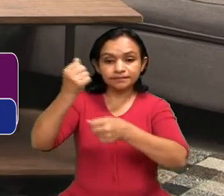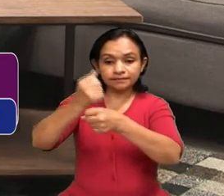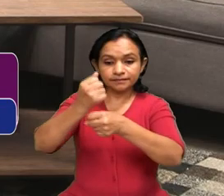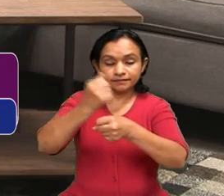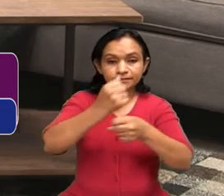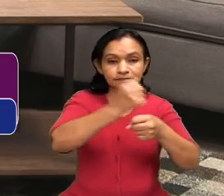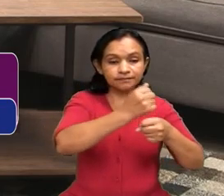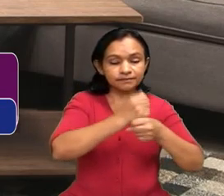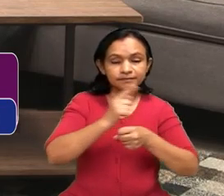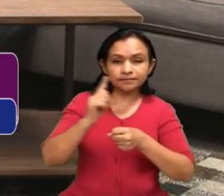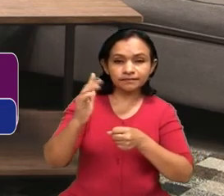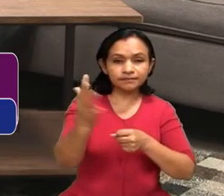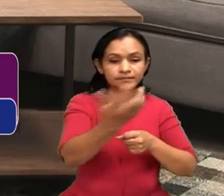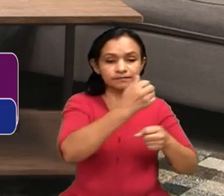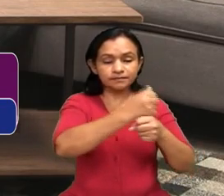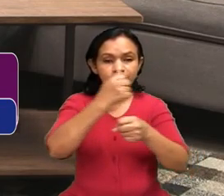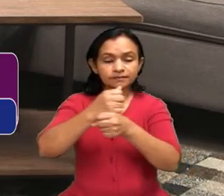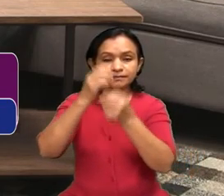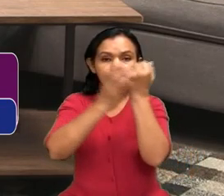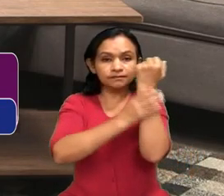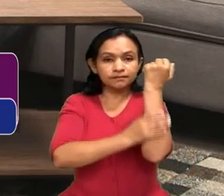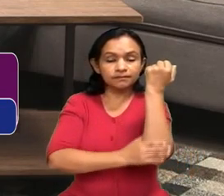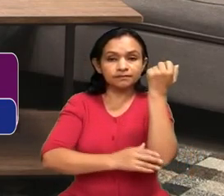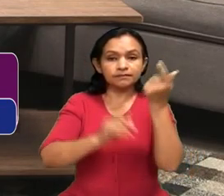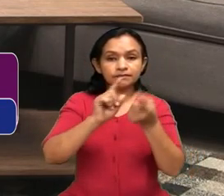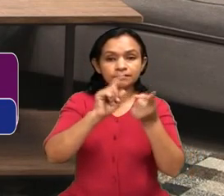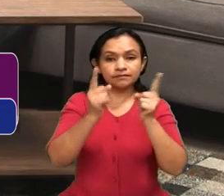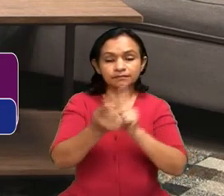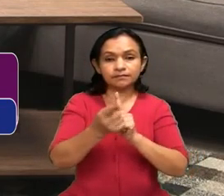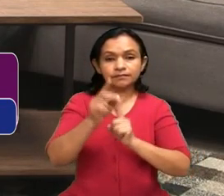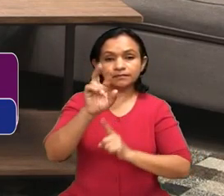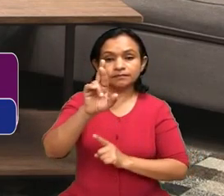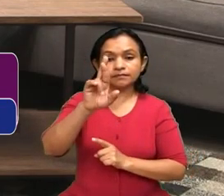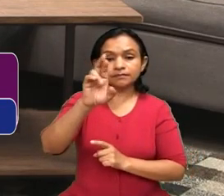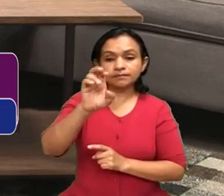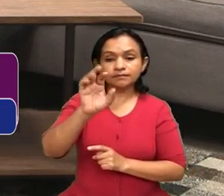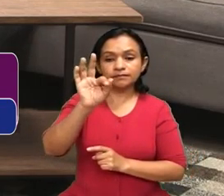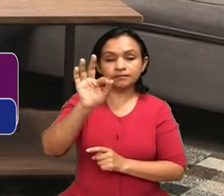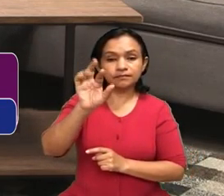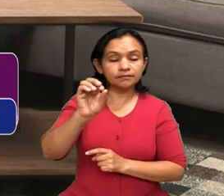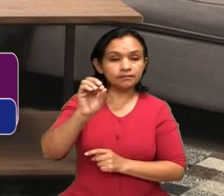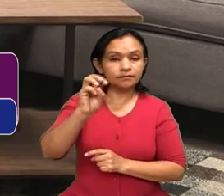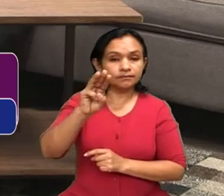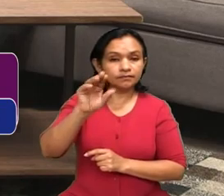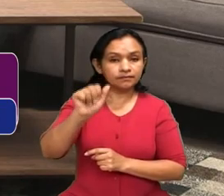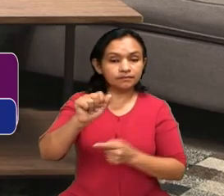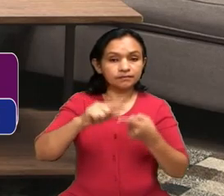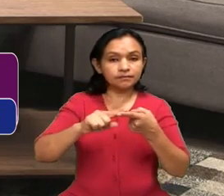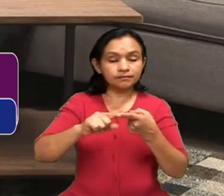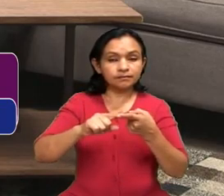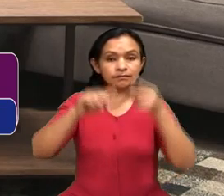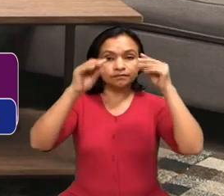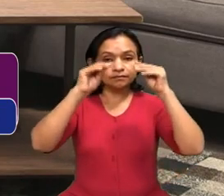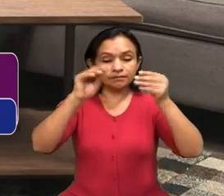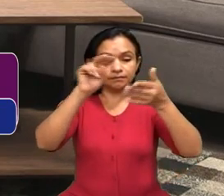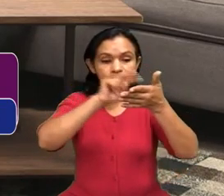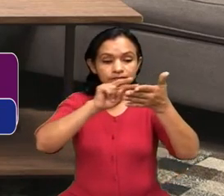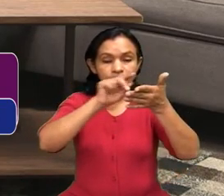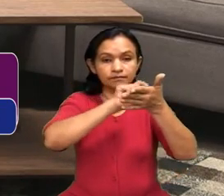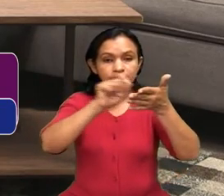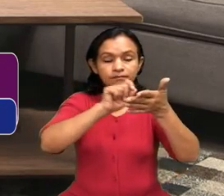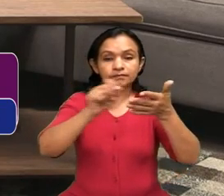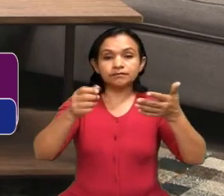Y ahí hay tres momentos que yo le quisiera preguntar: la reforma agraria, la Cruzada Nacional de Alfabetización y el establecimiento de